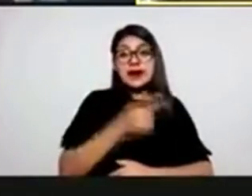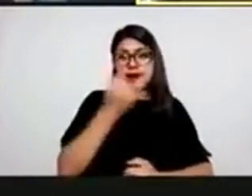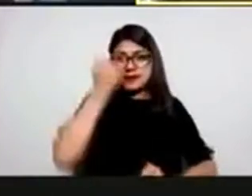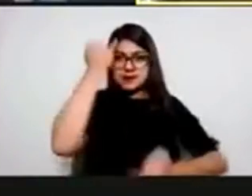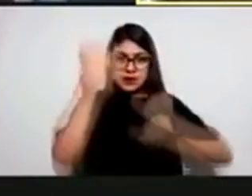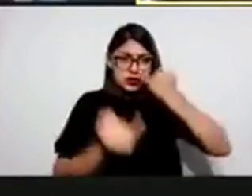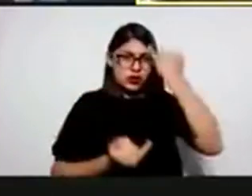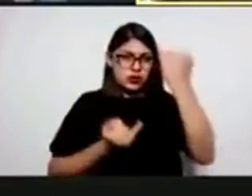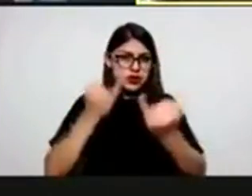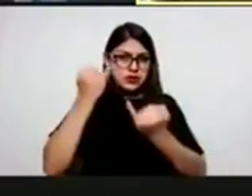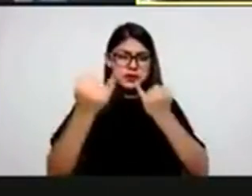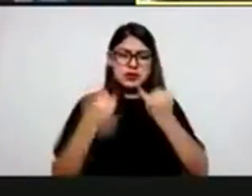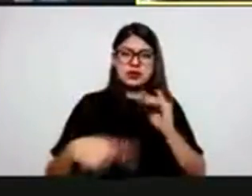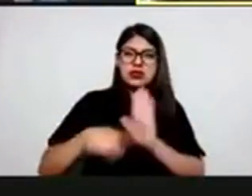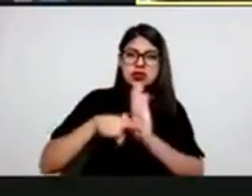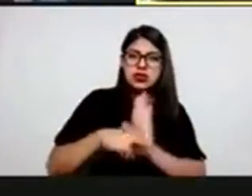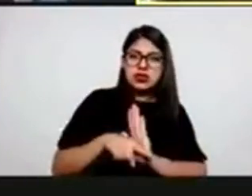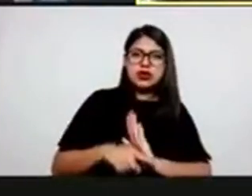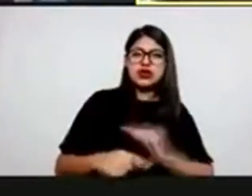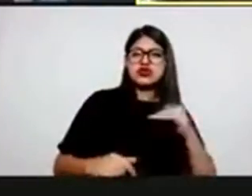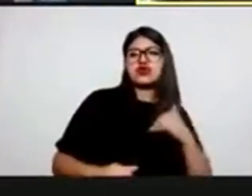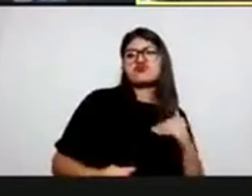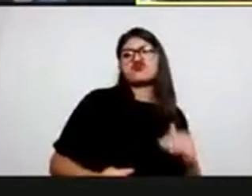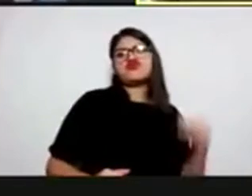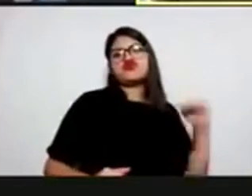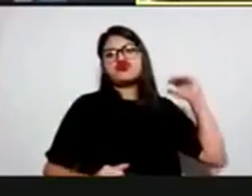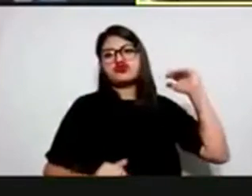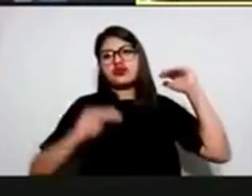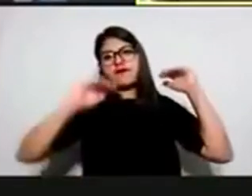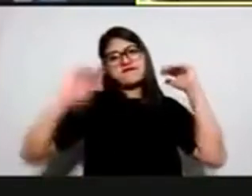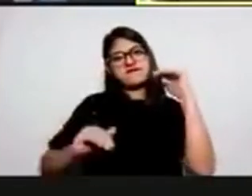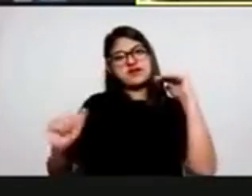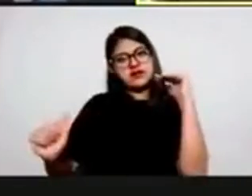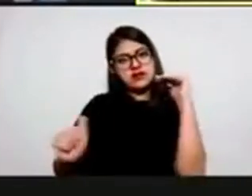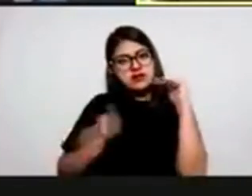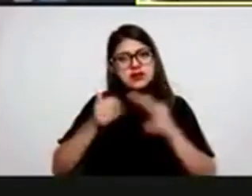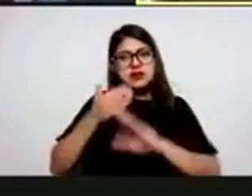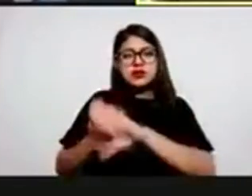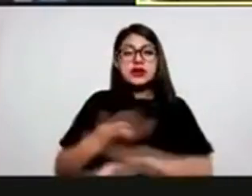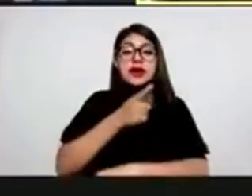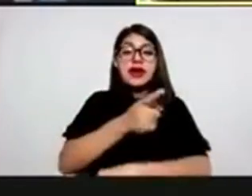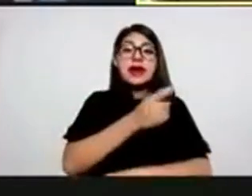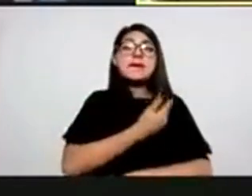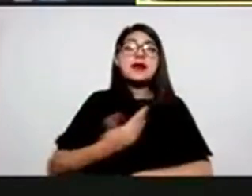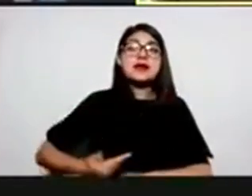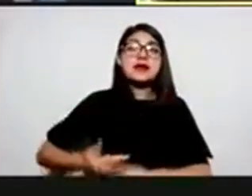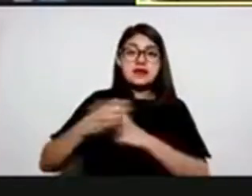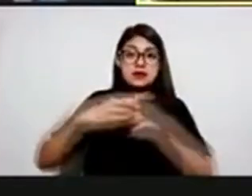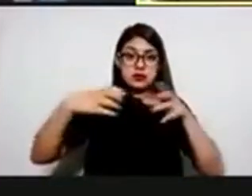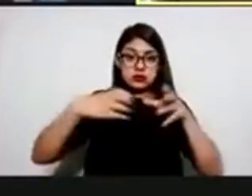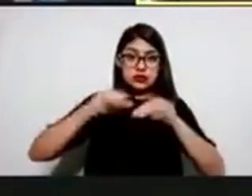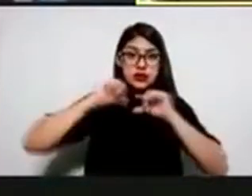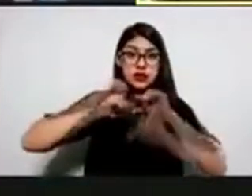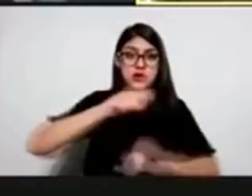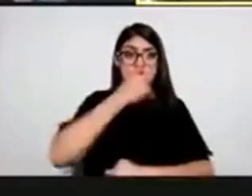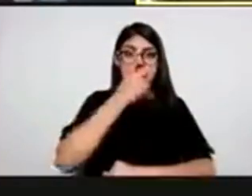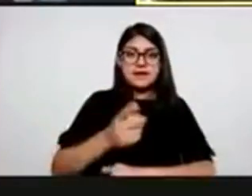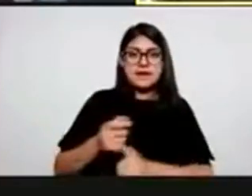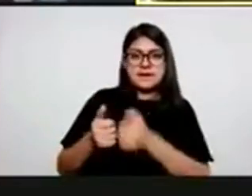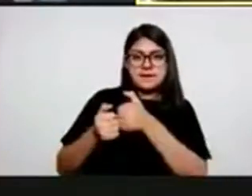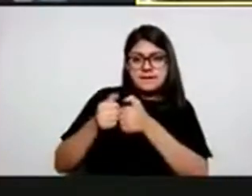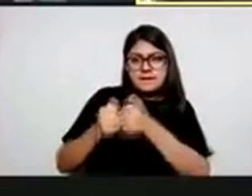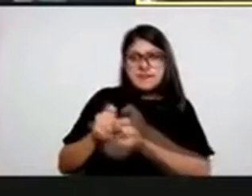mujeres. Quedó probado que el consejero presidente citó a las denunciantes y envió mensajes a una de ellas para intentar disuadir